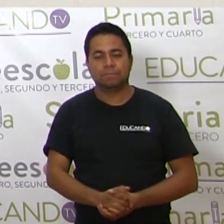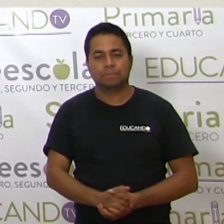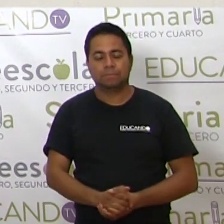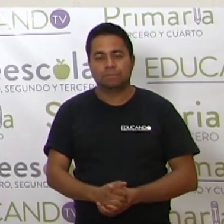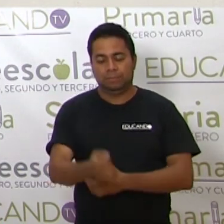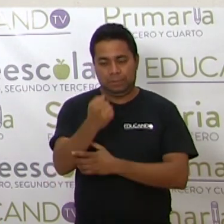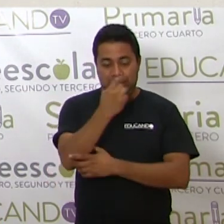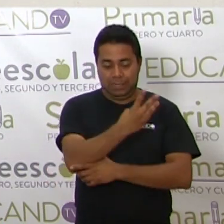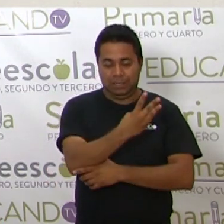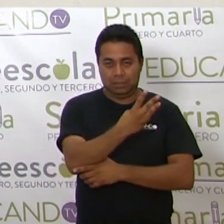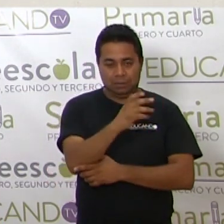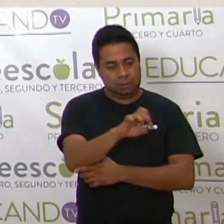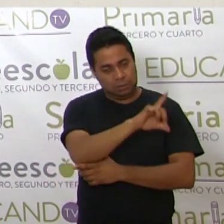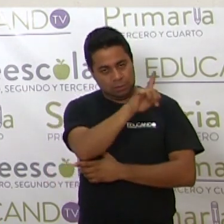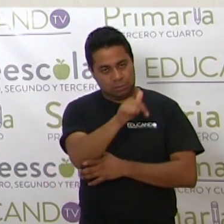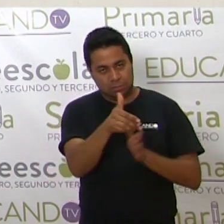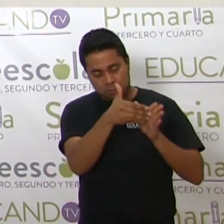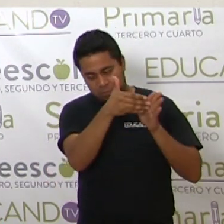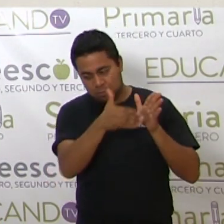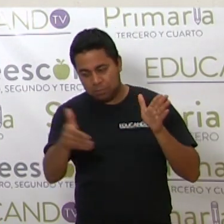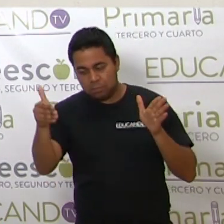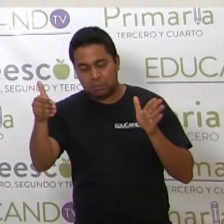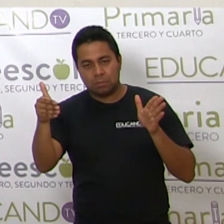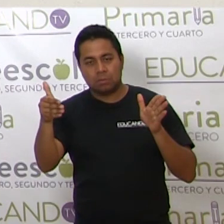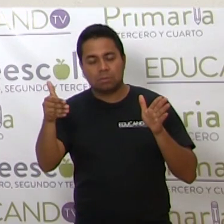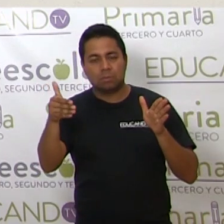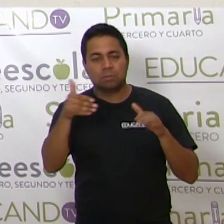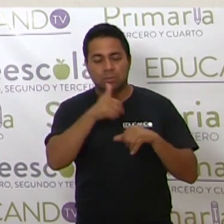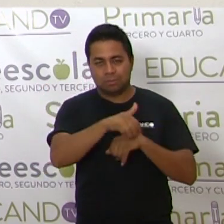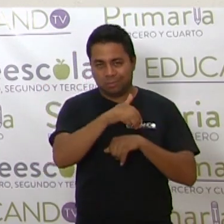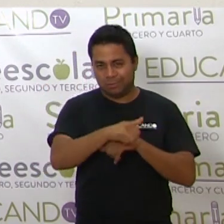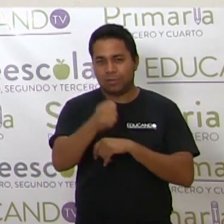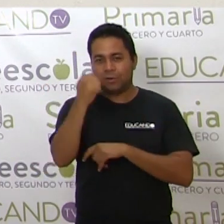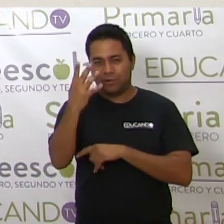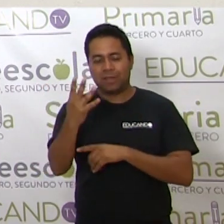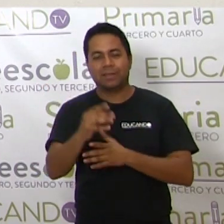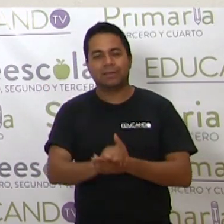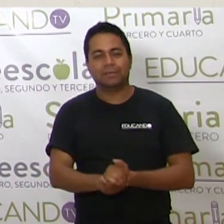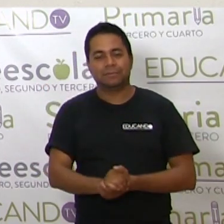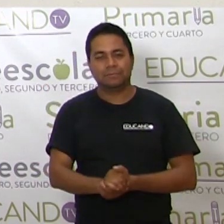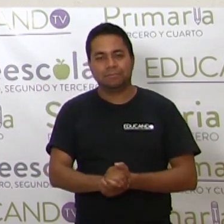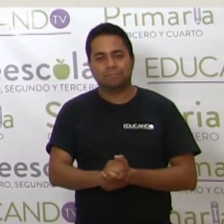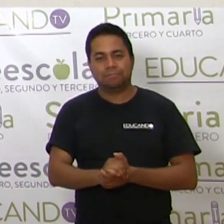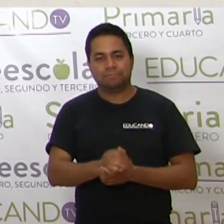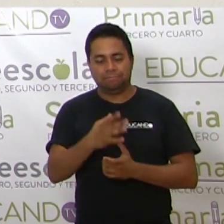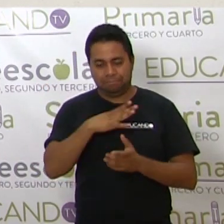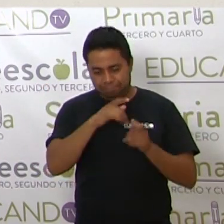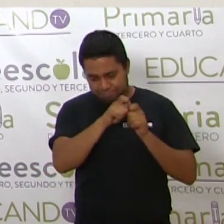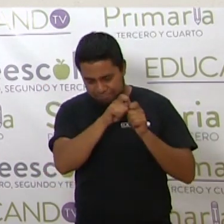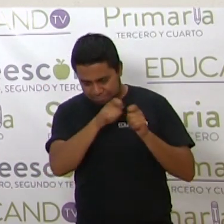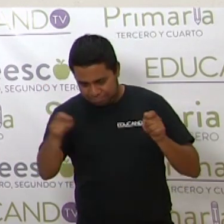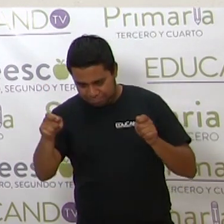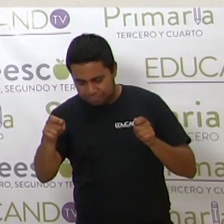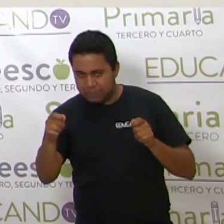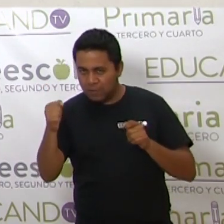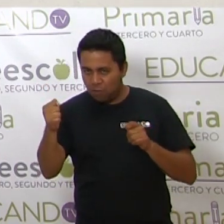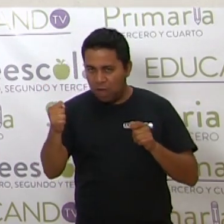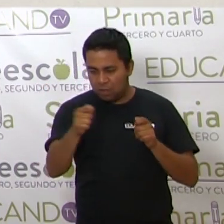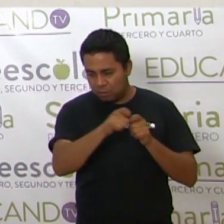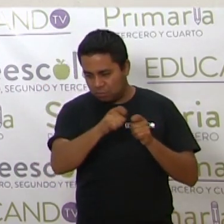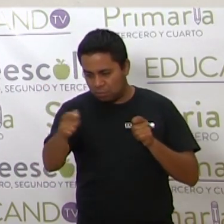3 después nos vamos 4 lo encuentro hago mi trazo lo más firme